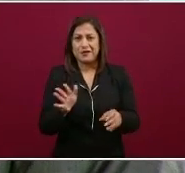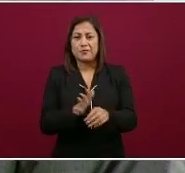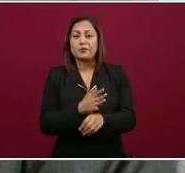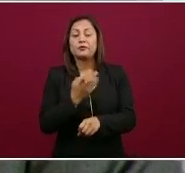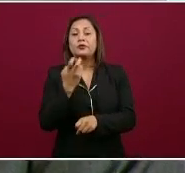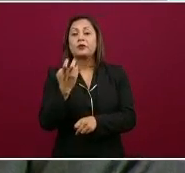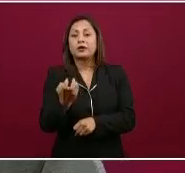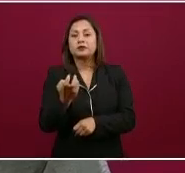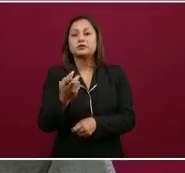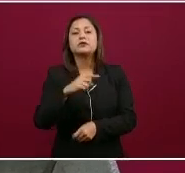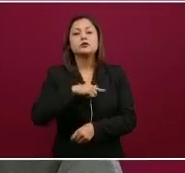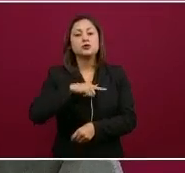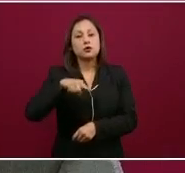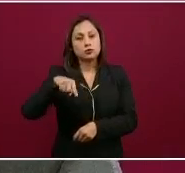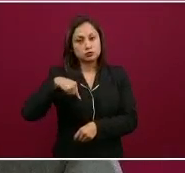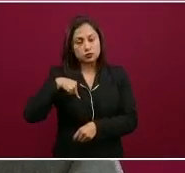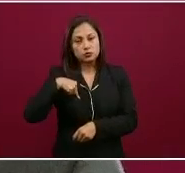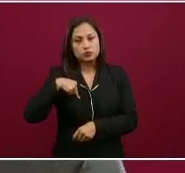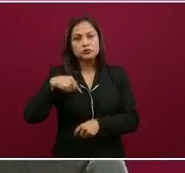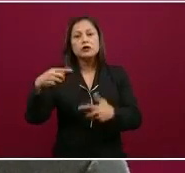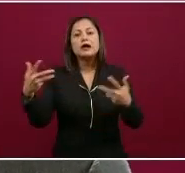estamos obligados a actuar